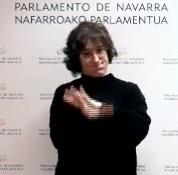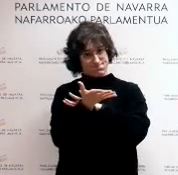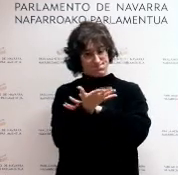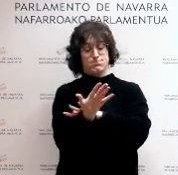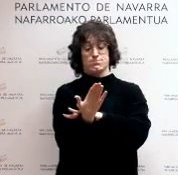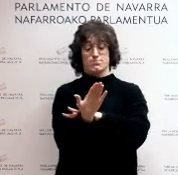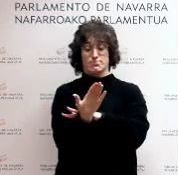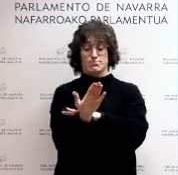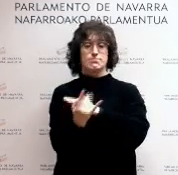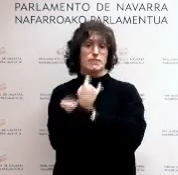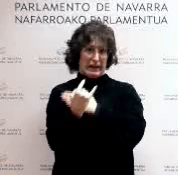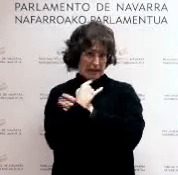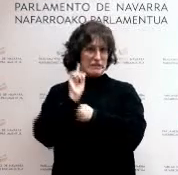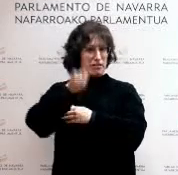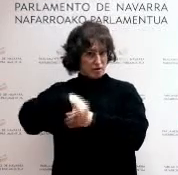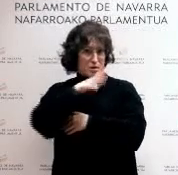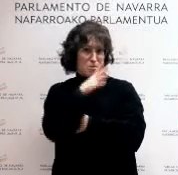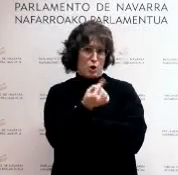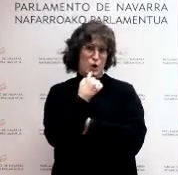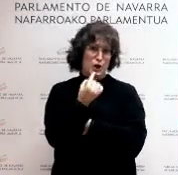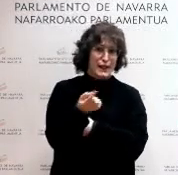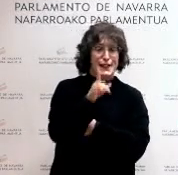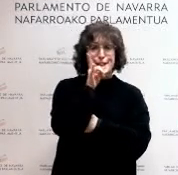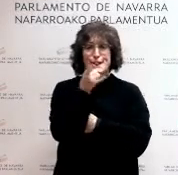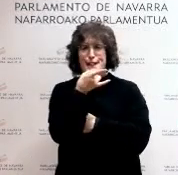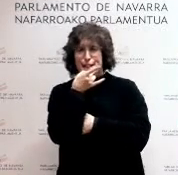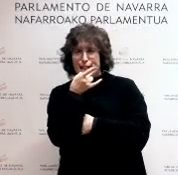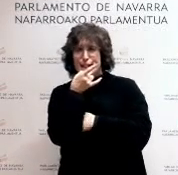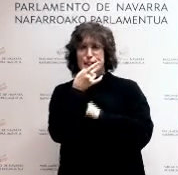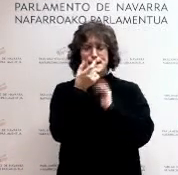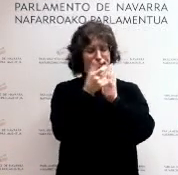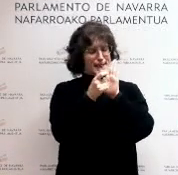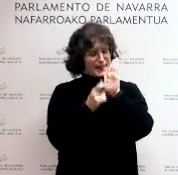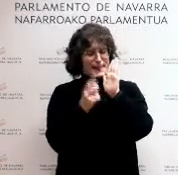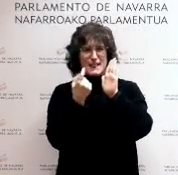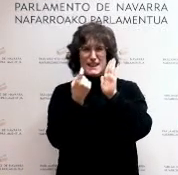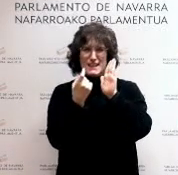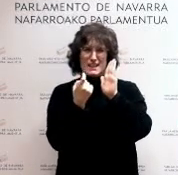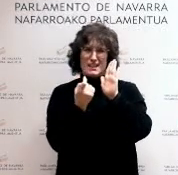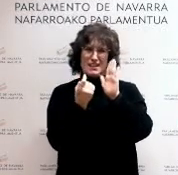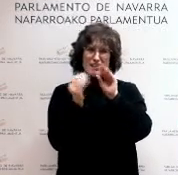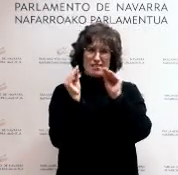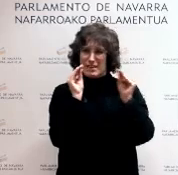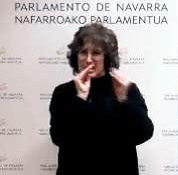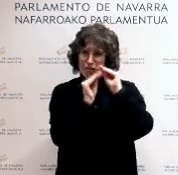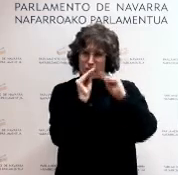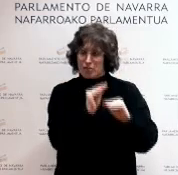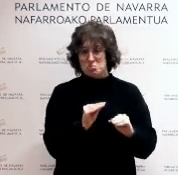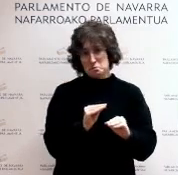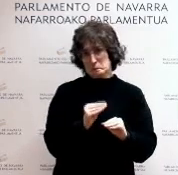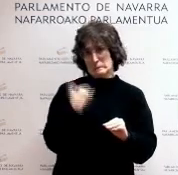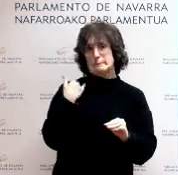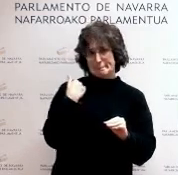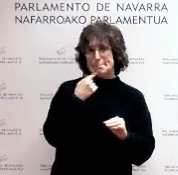que son correcciones sin precisiones. Porque son modificaciones queridas y buscadas para